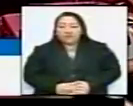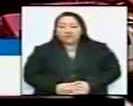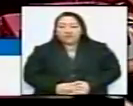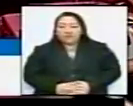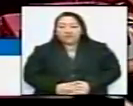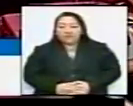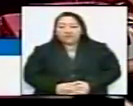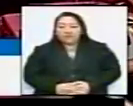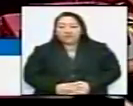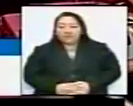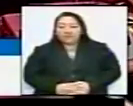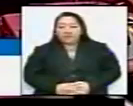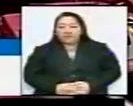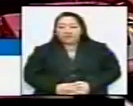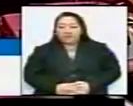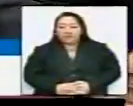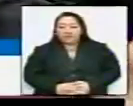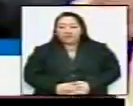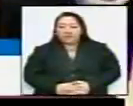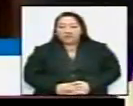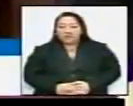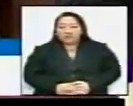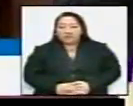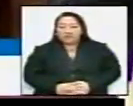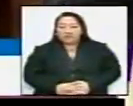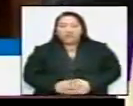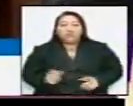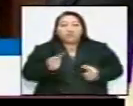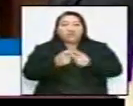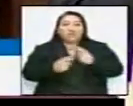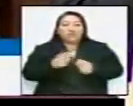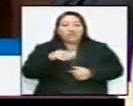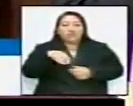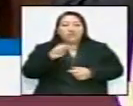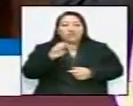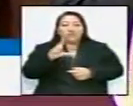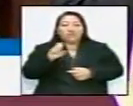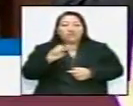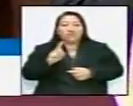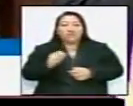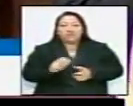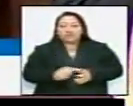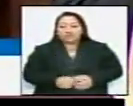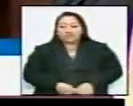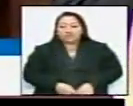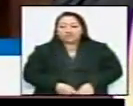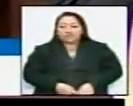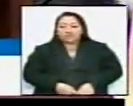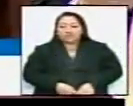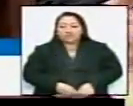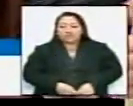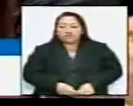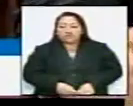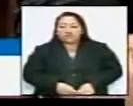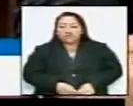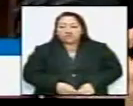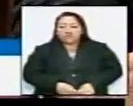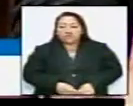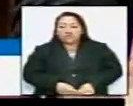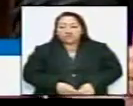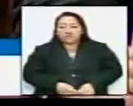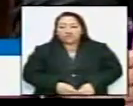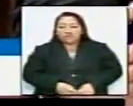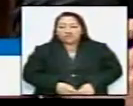doctor? Congresista Meléndez y el congresista Costa, congresista Mantilla.